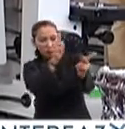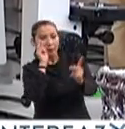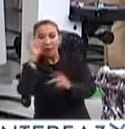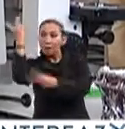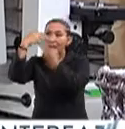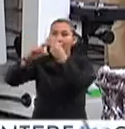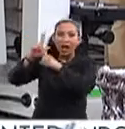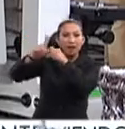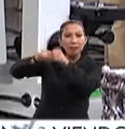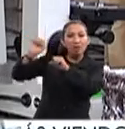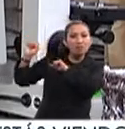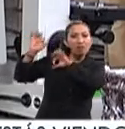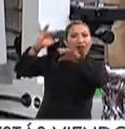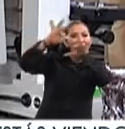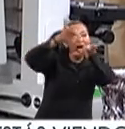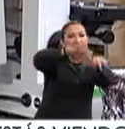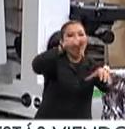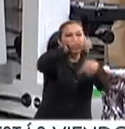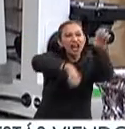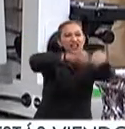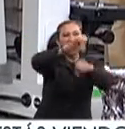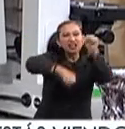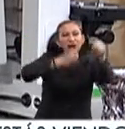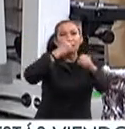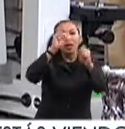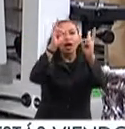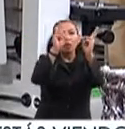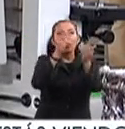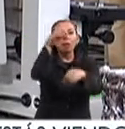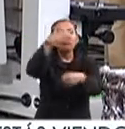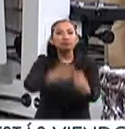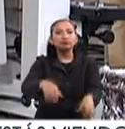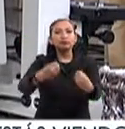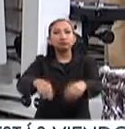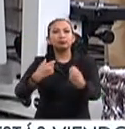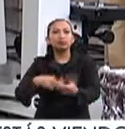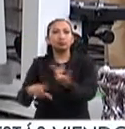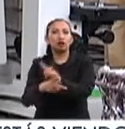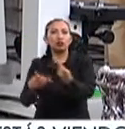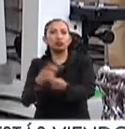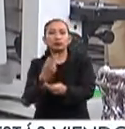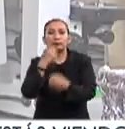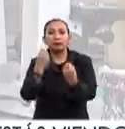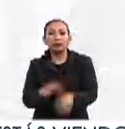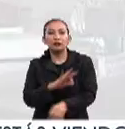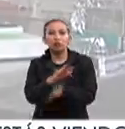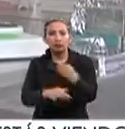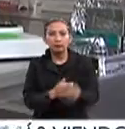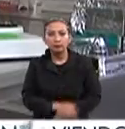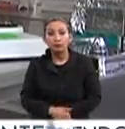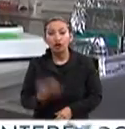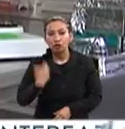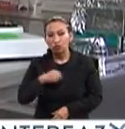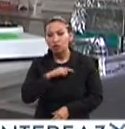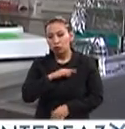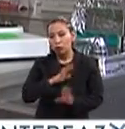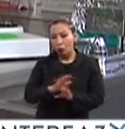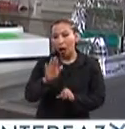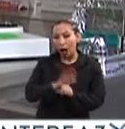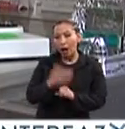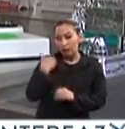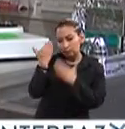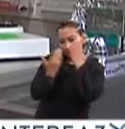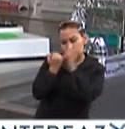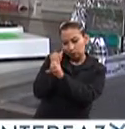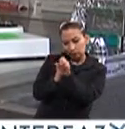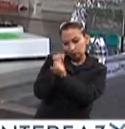algunos insectos a alimentarse y nos van a causar pérdidas en la producción de ese cultivo, ¿no? Nosotros lo que estudiamos